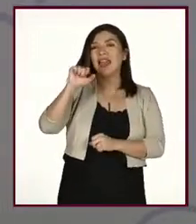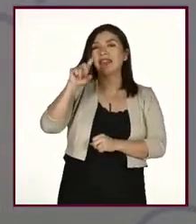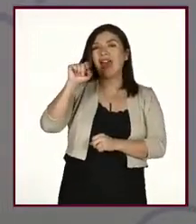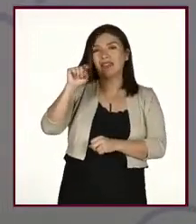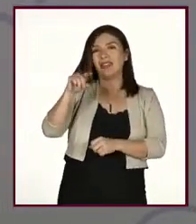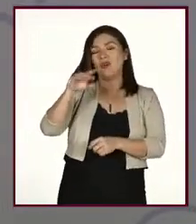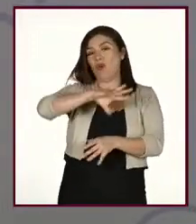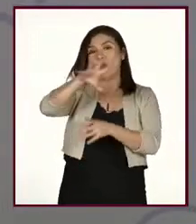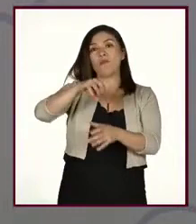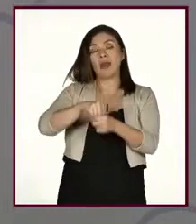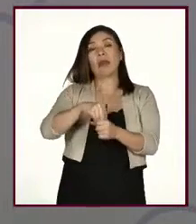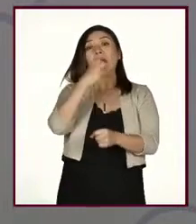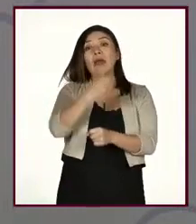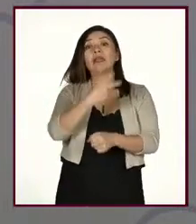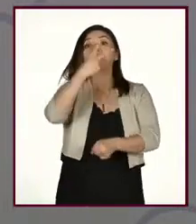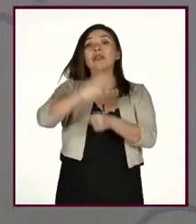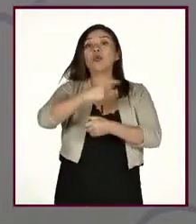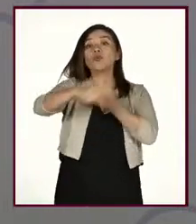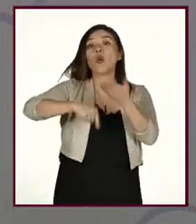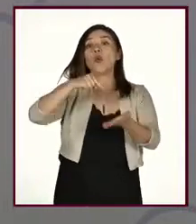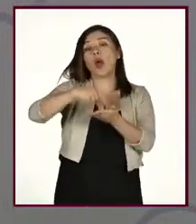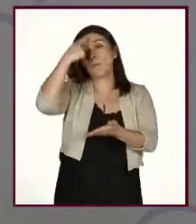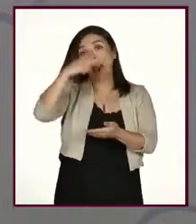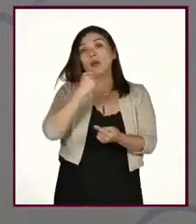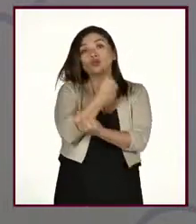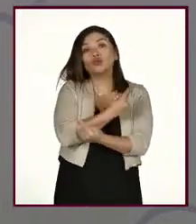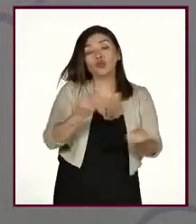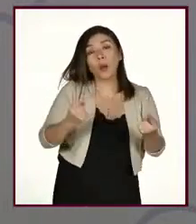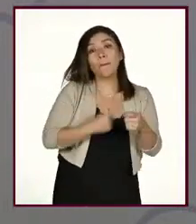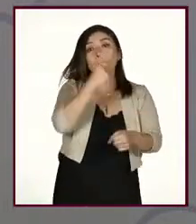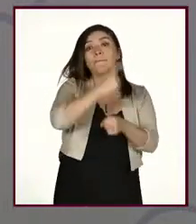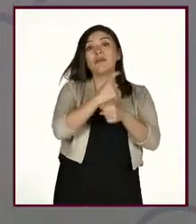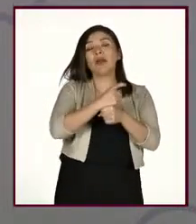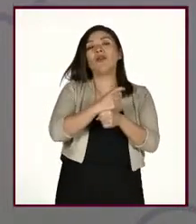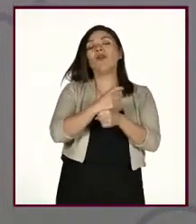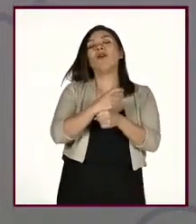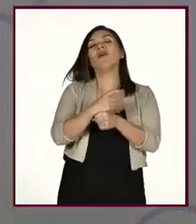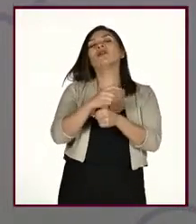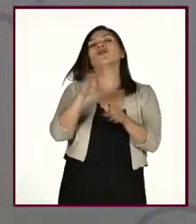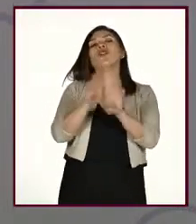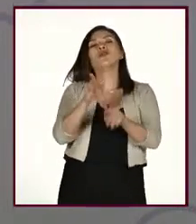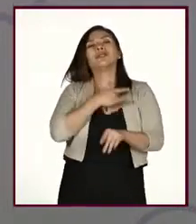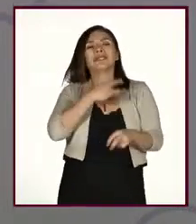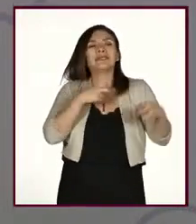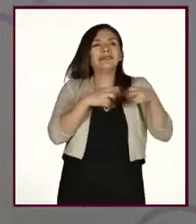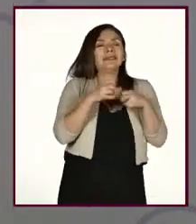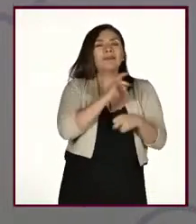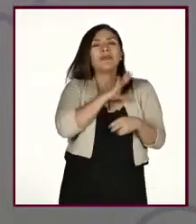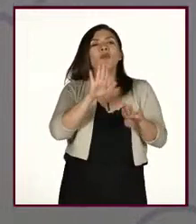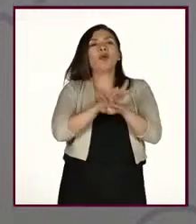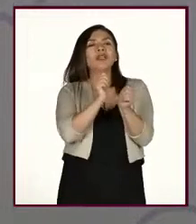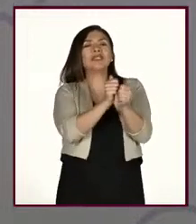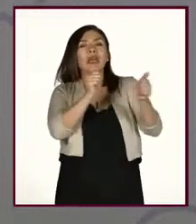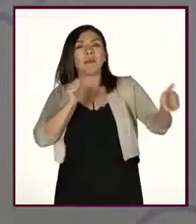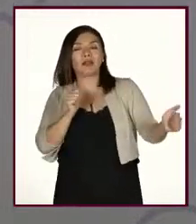segundo en frecuencia en la infancia, después del trastorno de ansiedad de separación, ¿sí? Y en la adolescencia